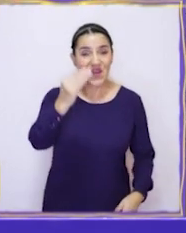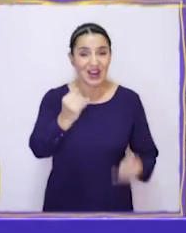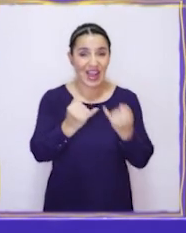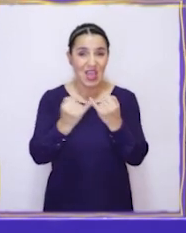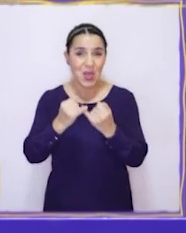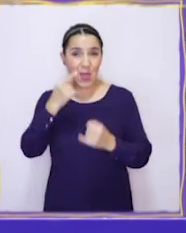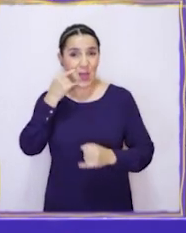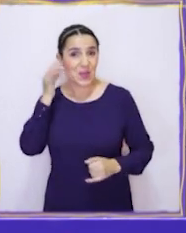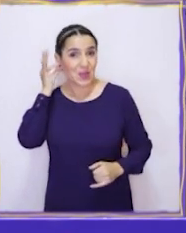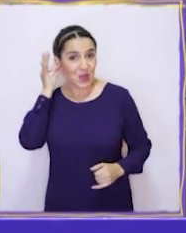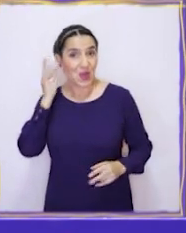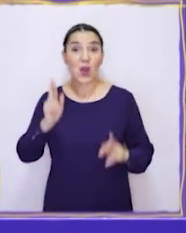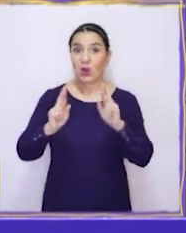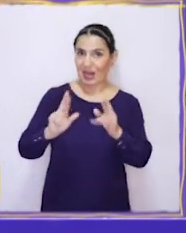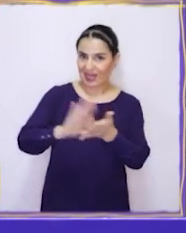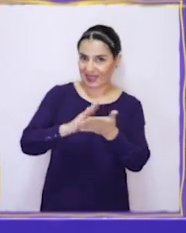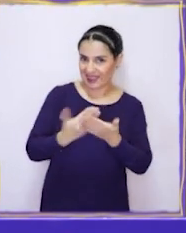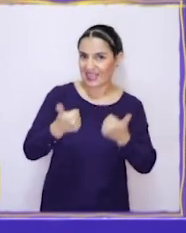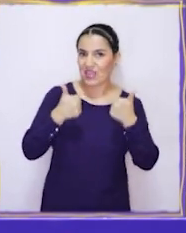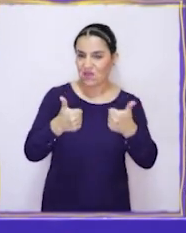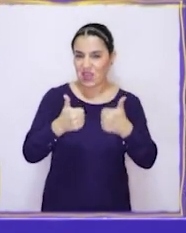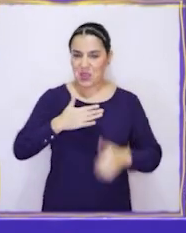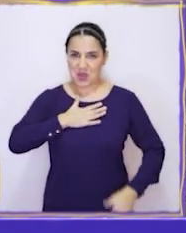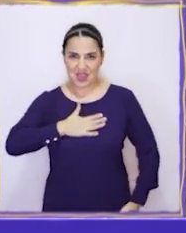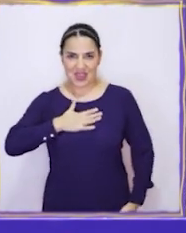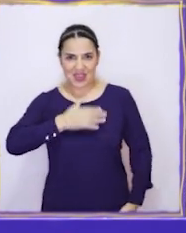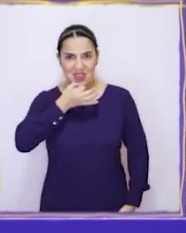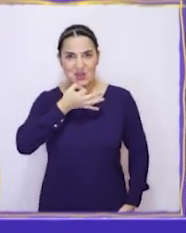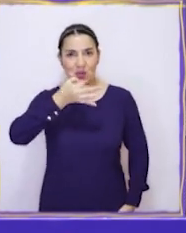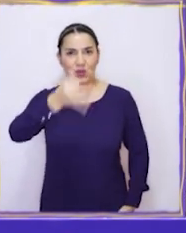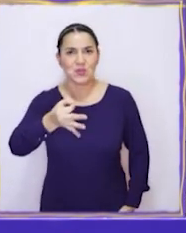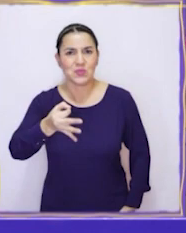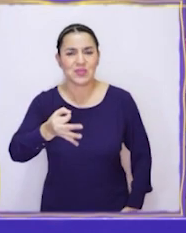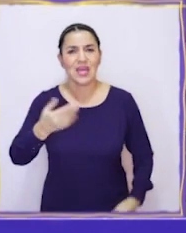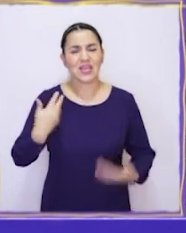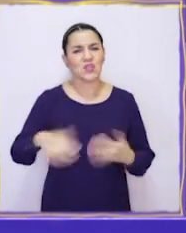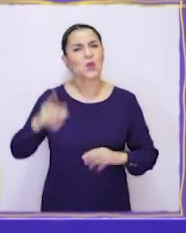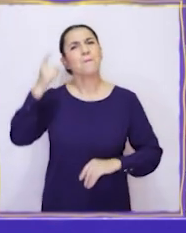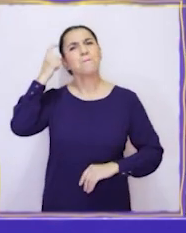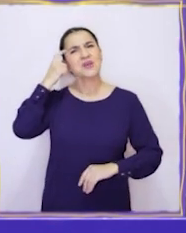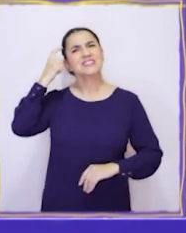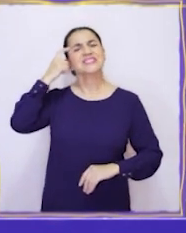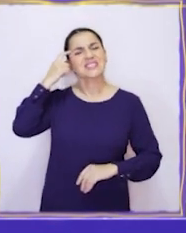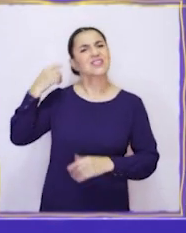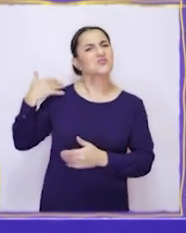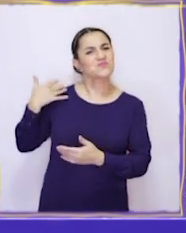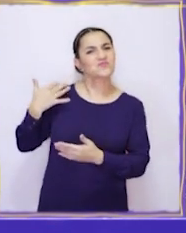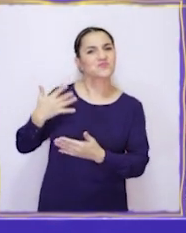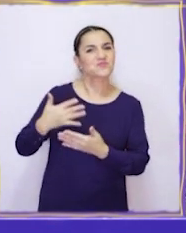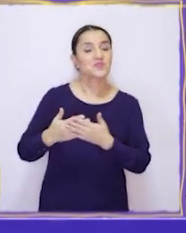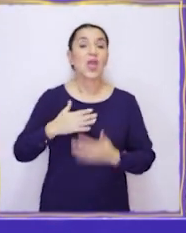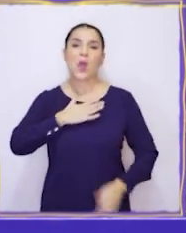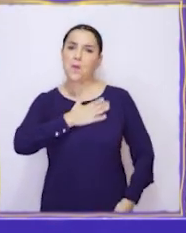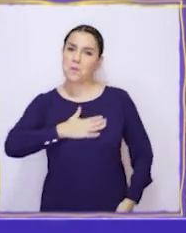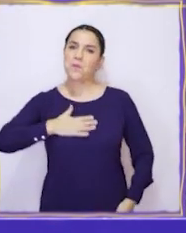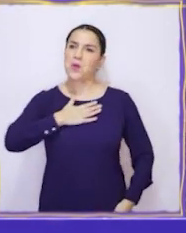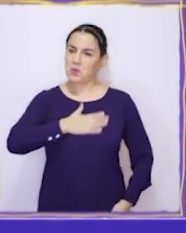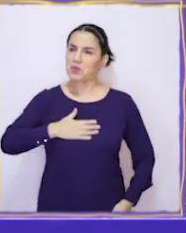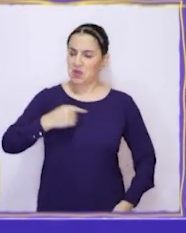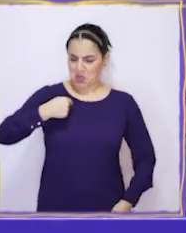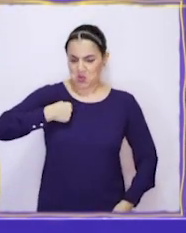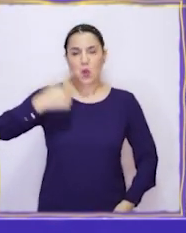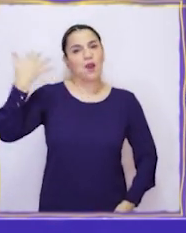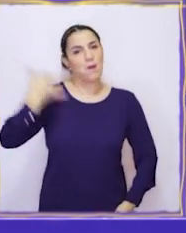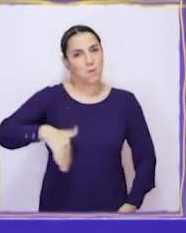Hola amigas y amigos, espero que estén muy bien. Les quiero contar que hace un tiempo vengo pensando en algo. Que me encantaría hacer